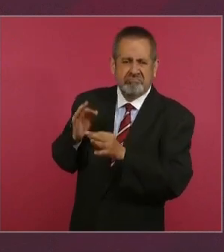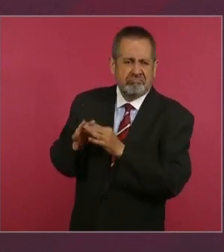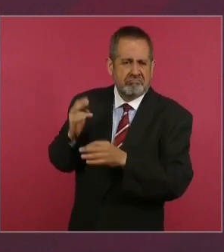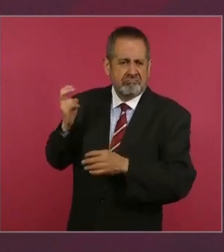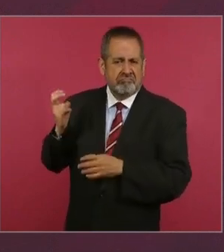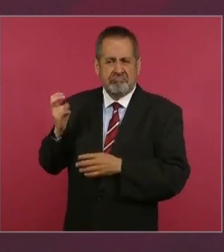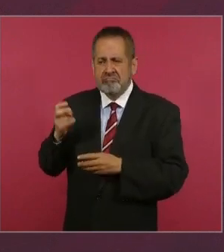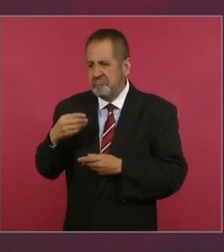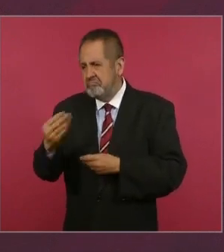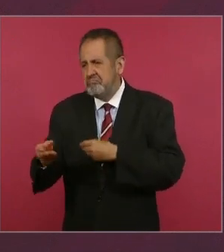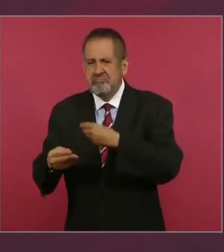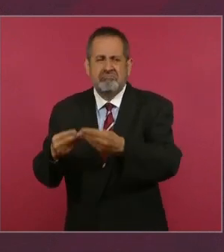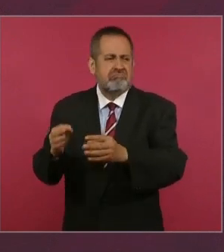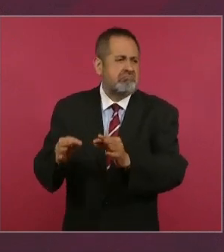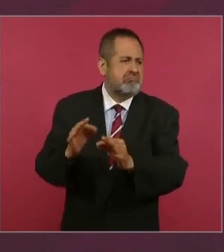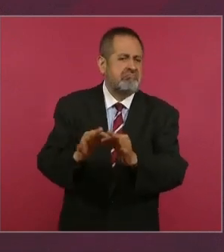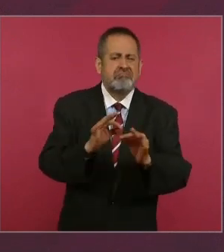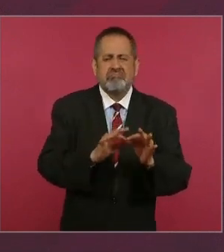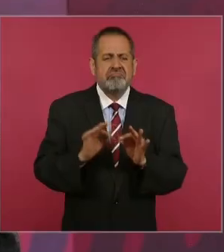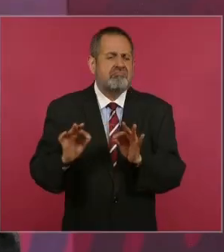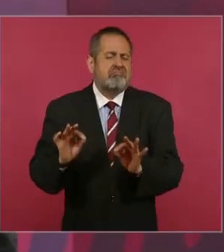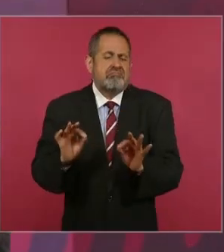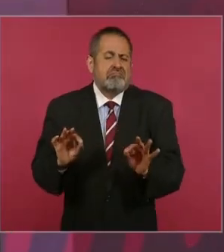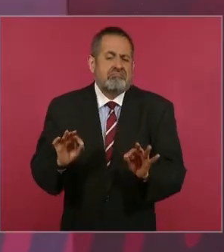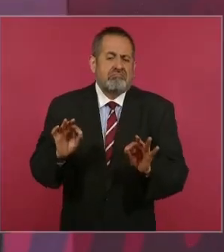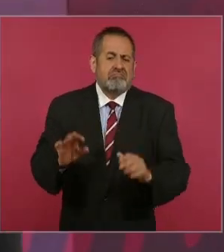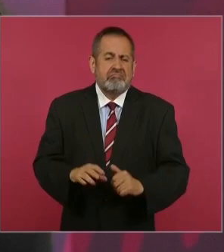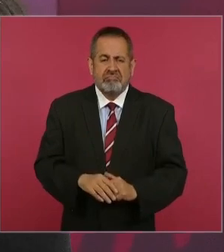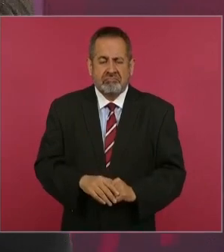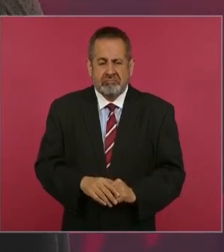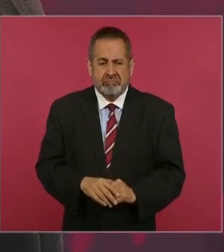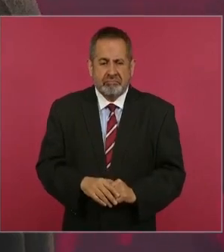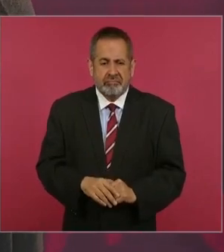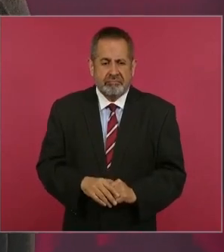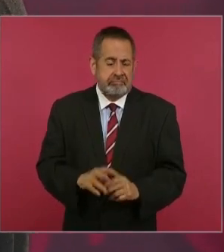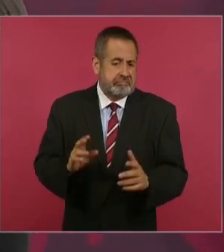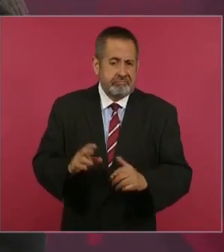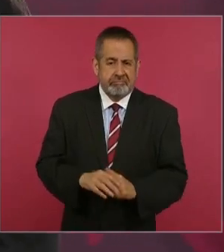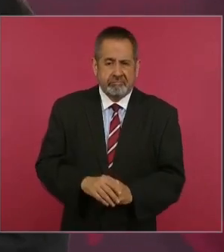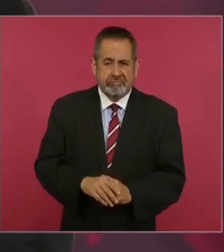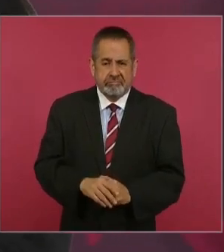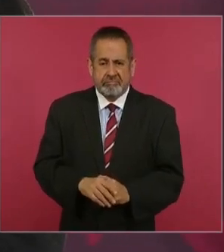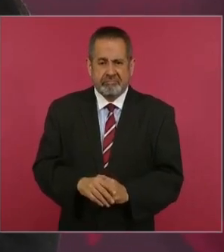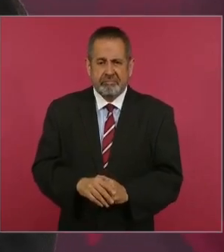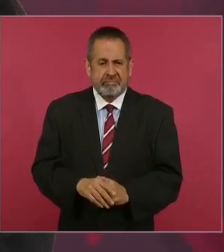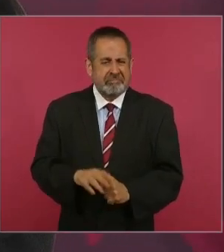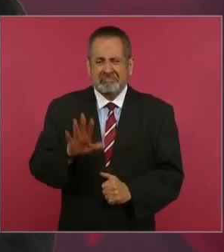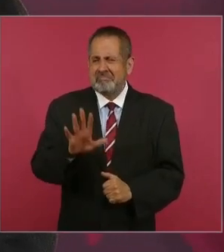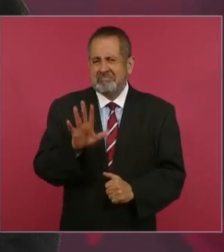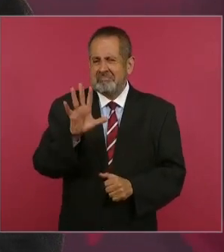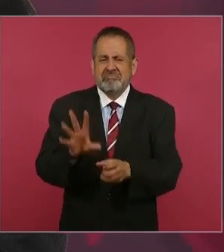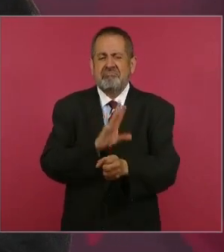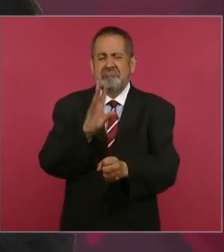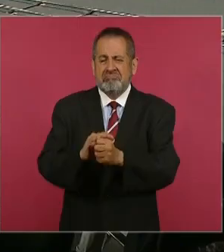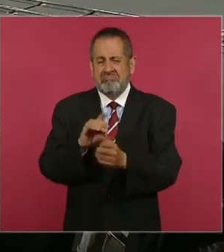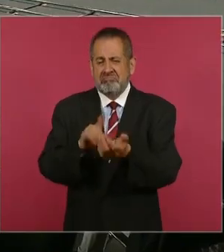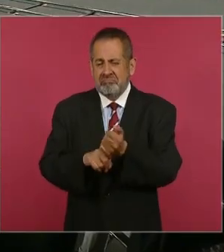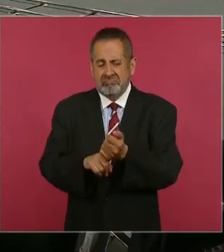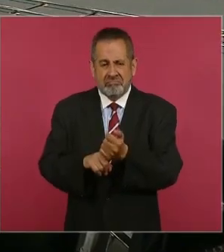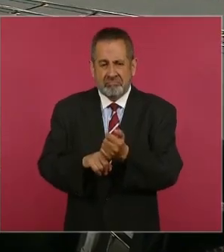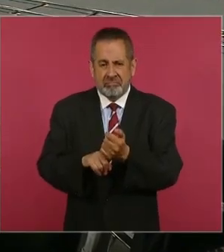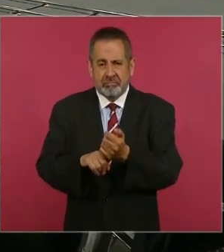a estar eh pues prácticamente terminando con